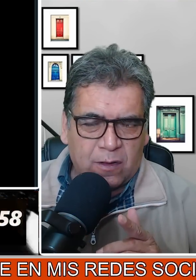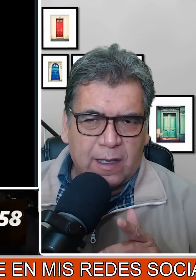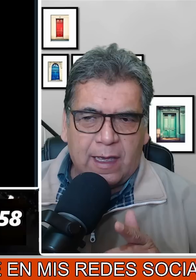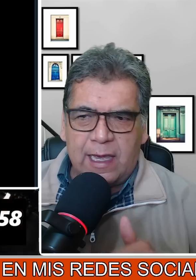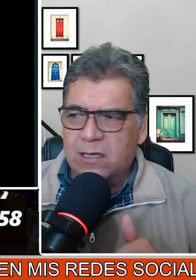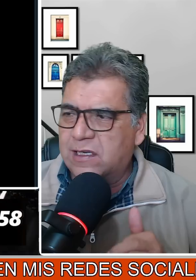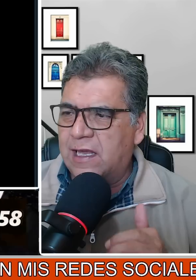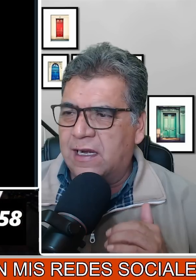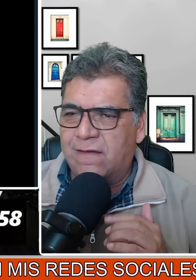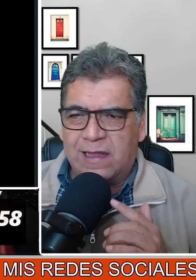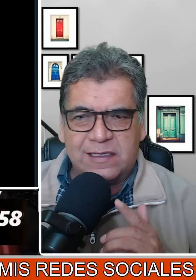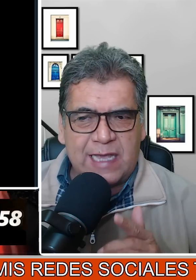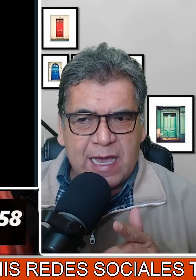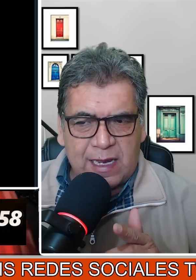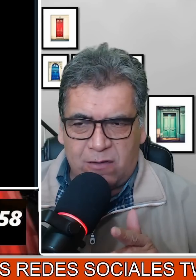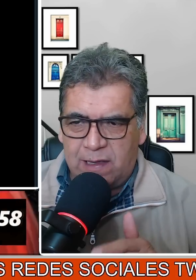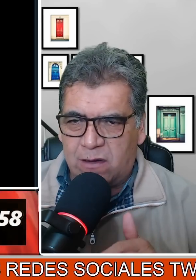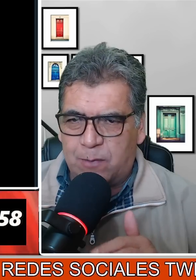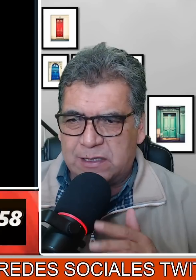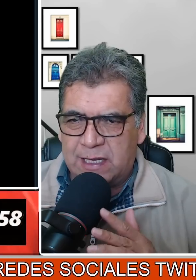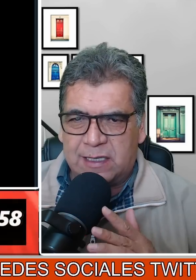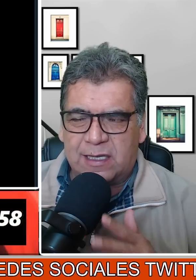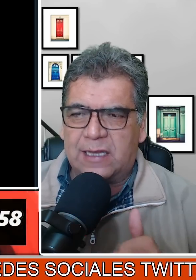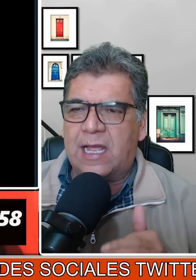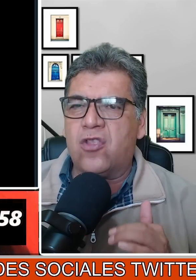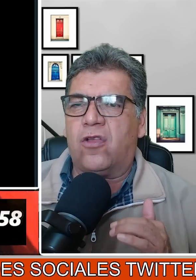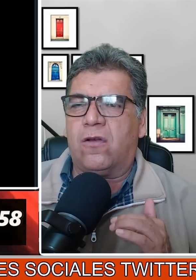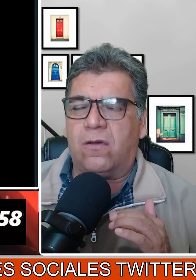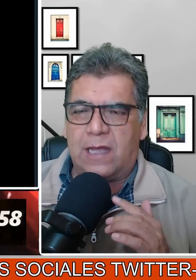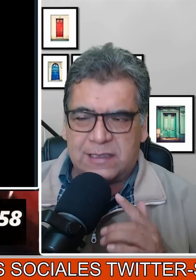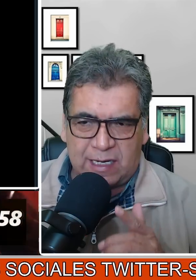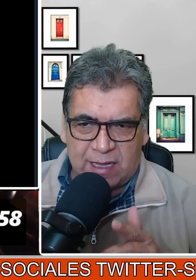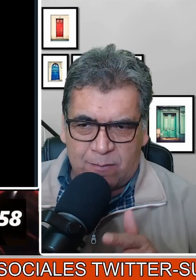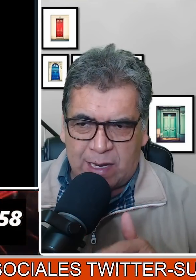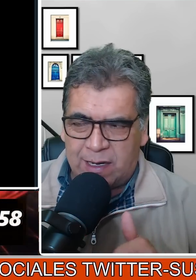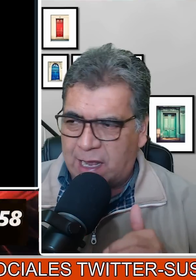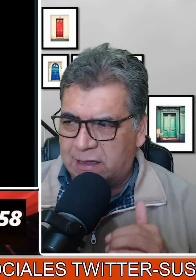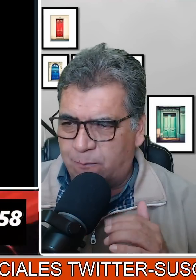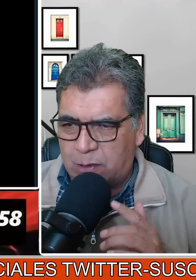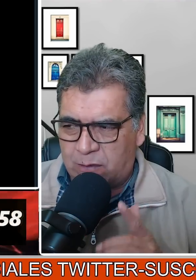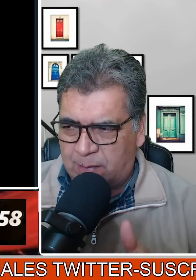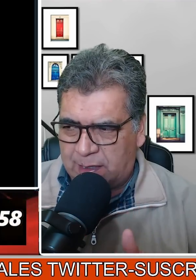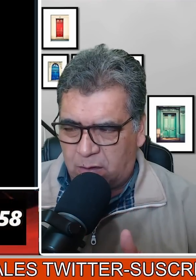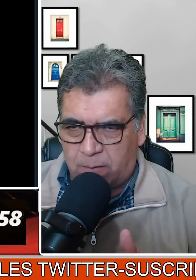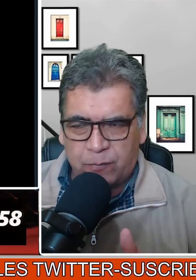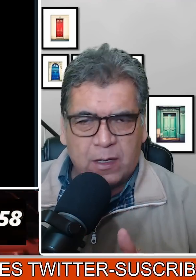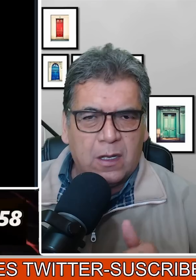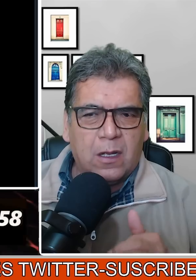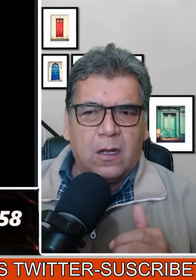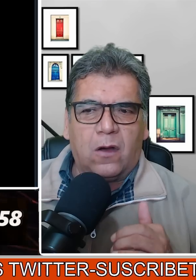ejército. Ellos quieren evidenciar el gobierno del presidente tratando de hacer quedar mal ante el pueblo de